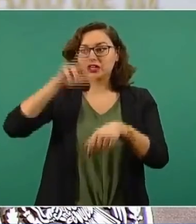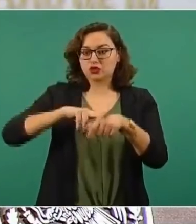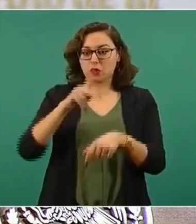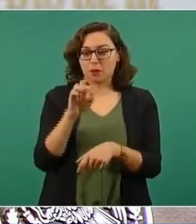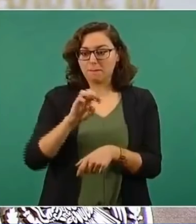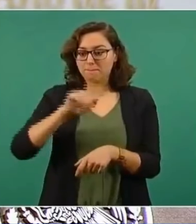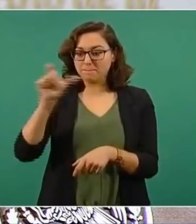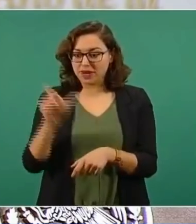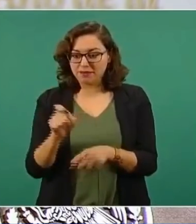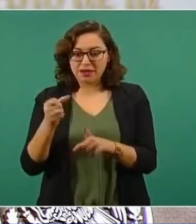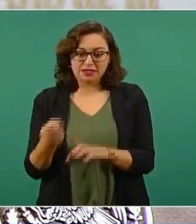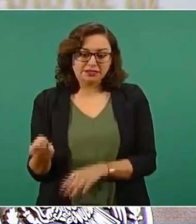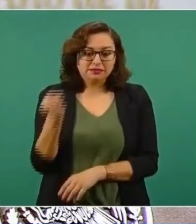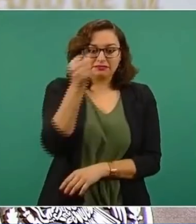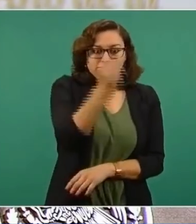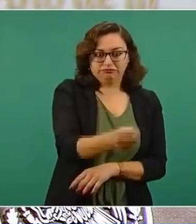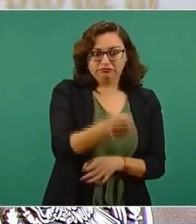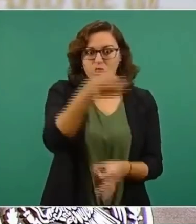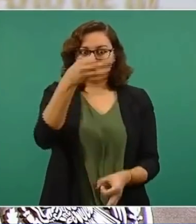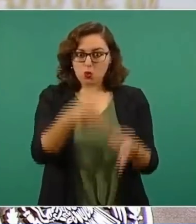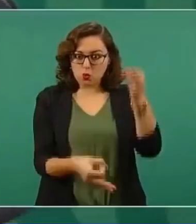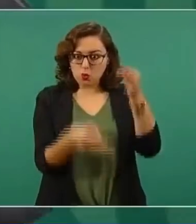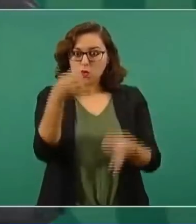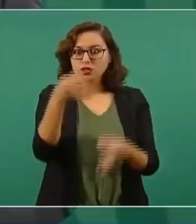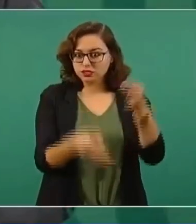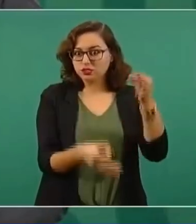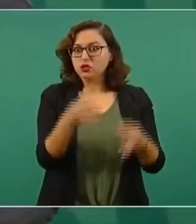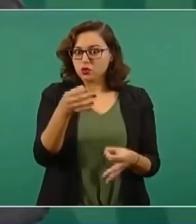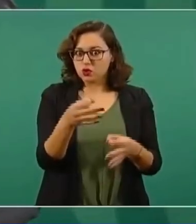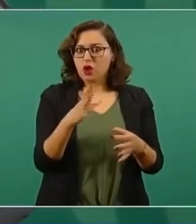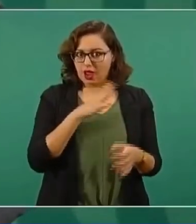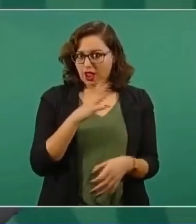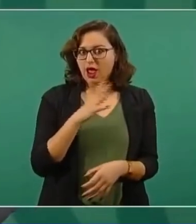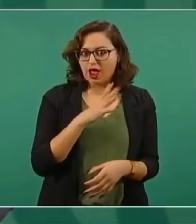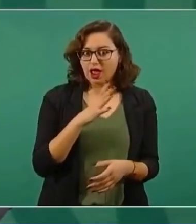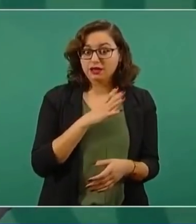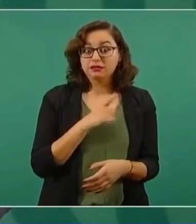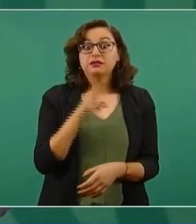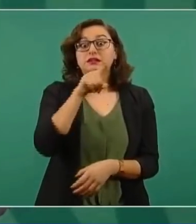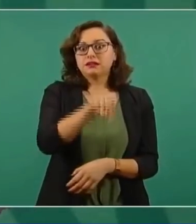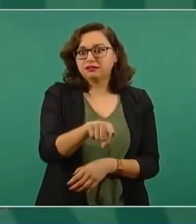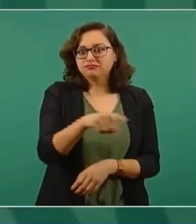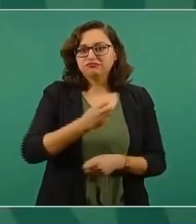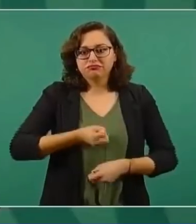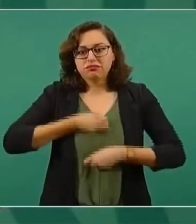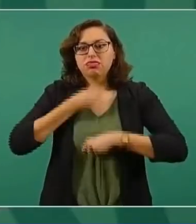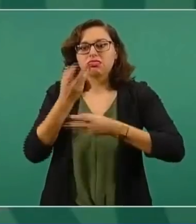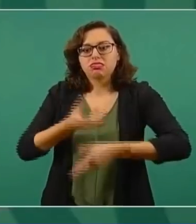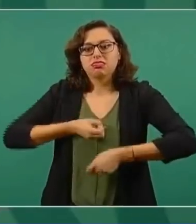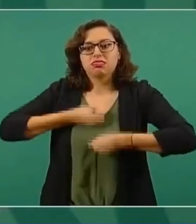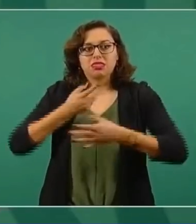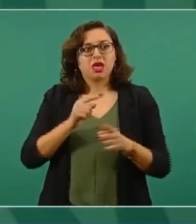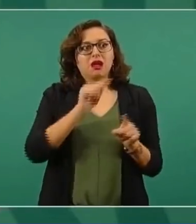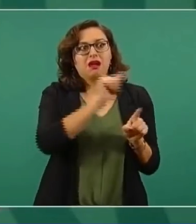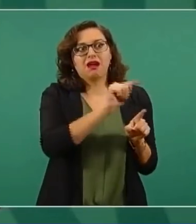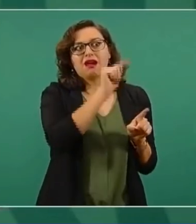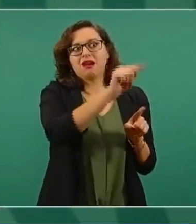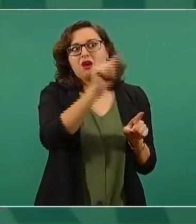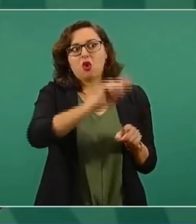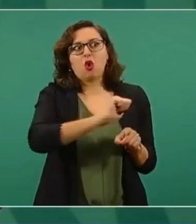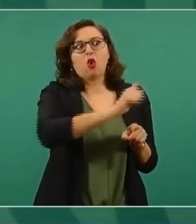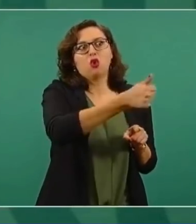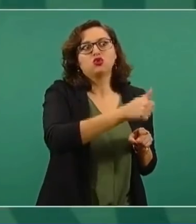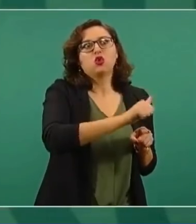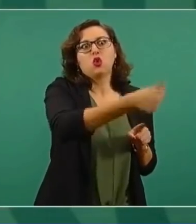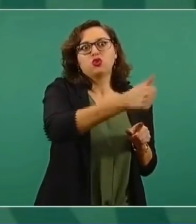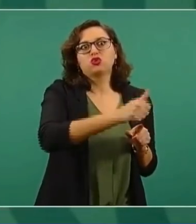Y él se ha encargado de denunciar a otros. Y la